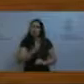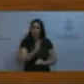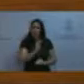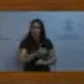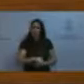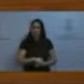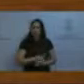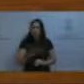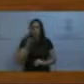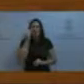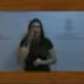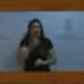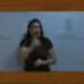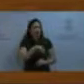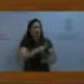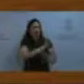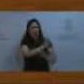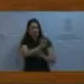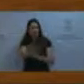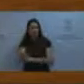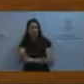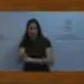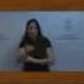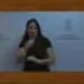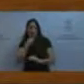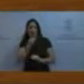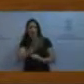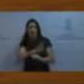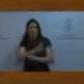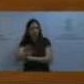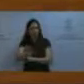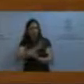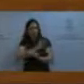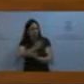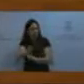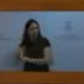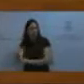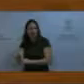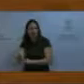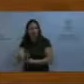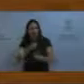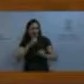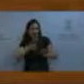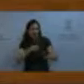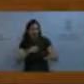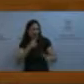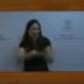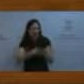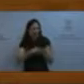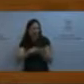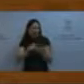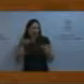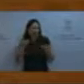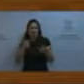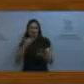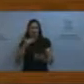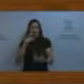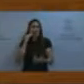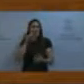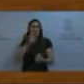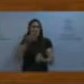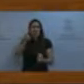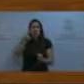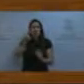por un correo a los portavoces el 19 de junio contándonos una historia, no sé qué, correos y requerimientos informales, y que el día 21 se acaba el